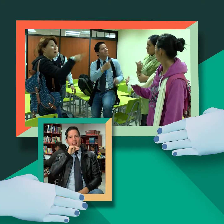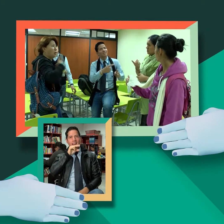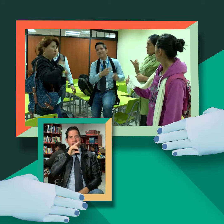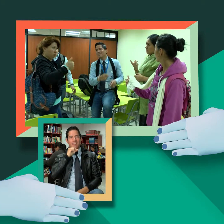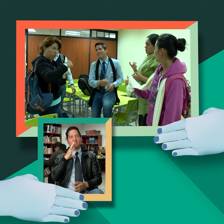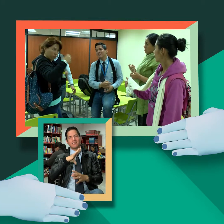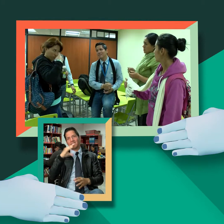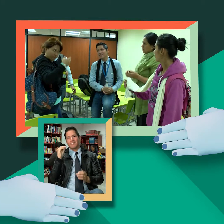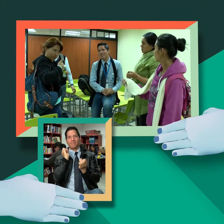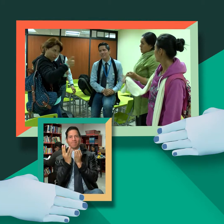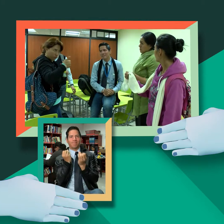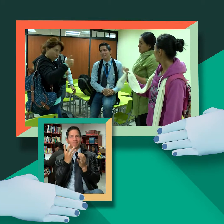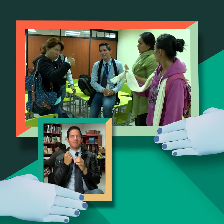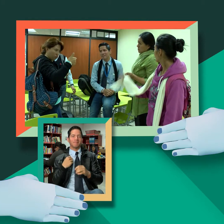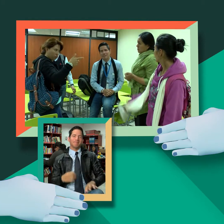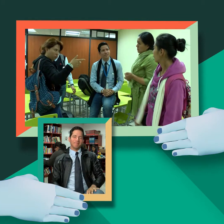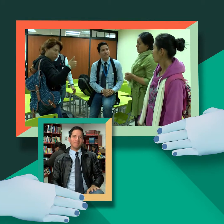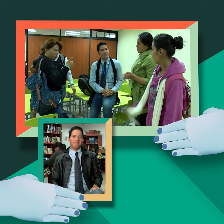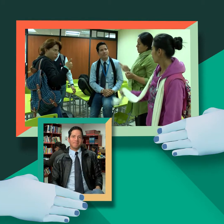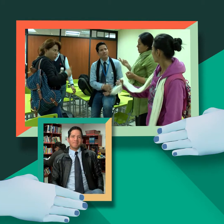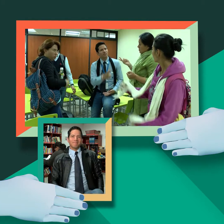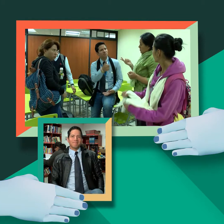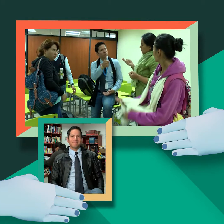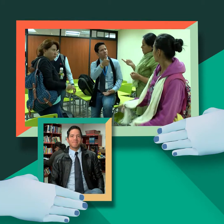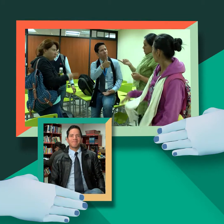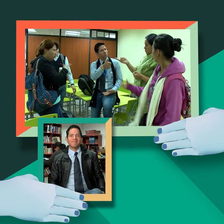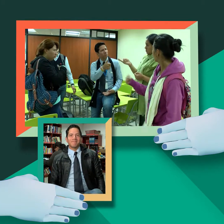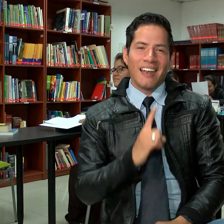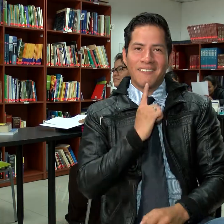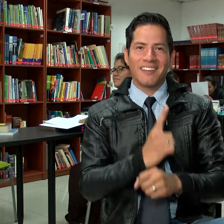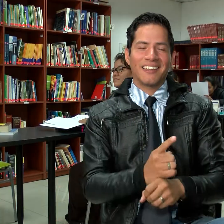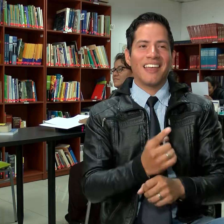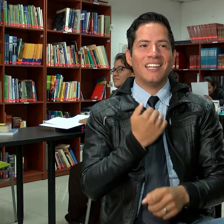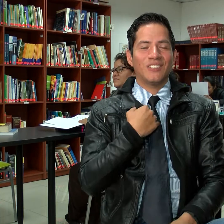regresaba, pues tocaba oralizar, y así fue mi infancia.